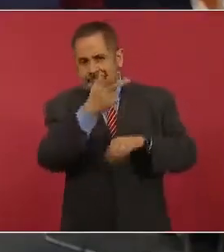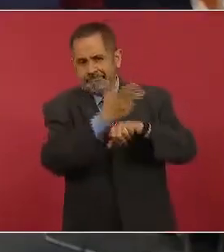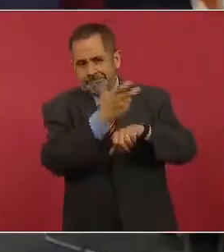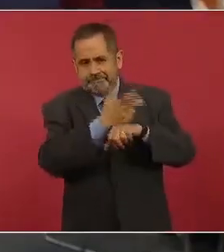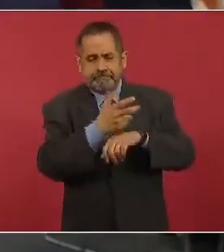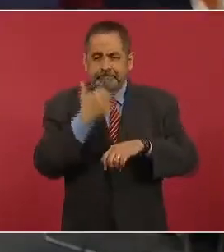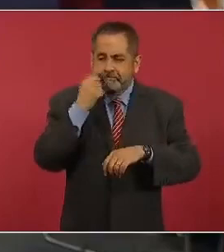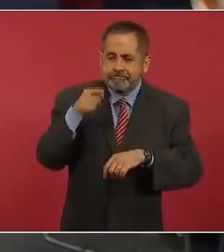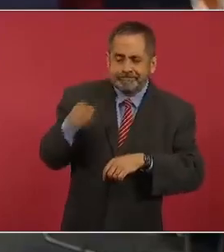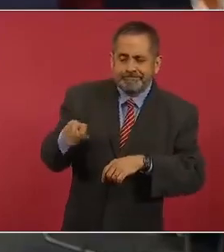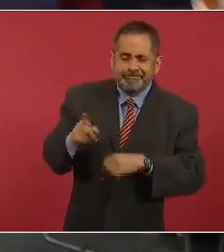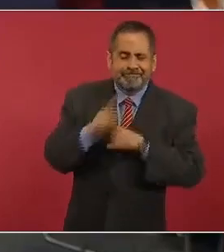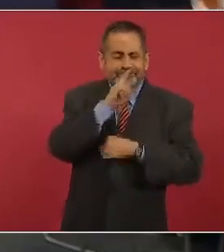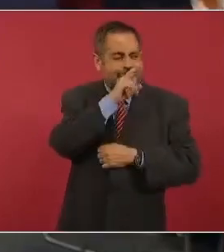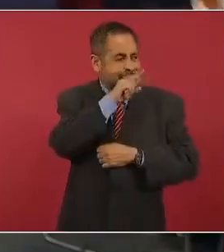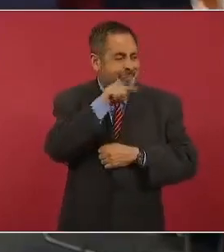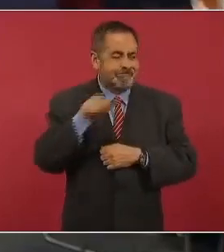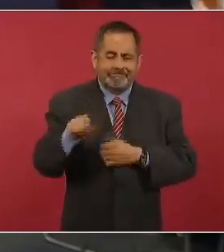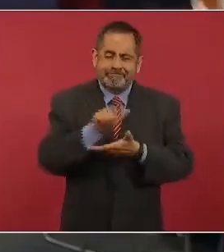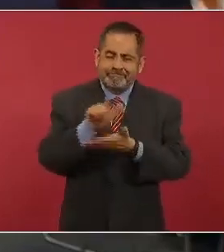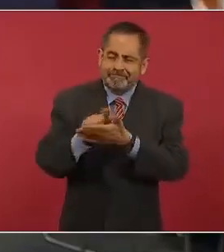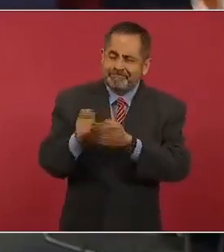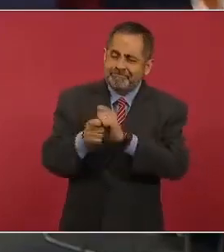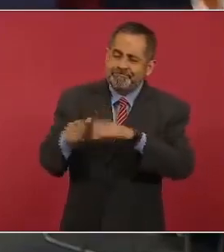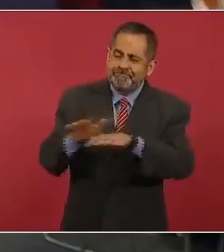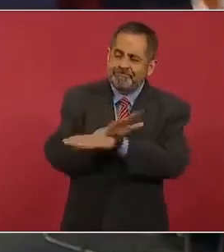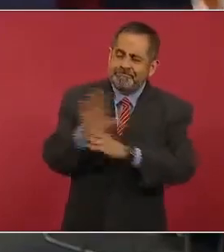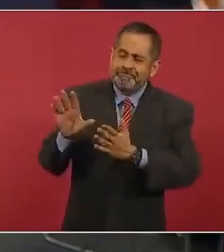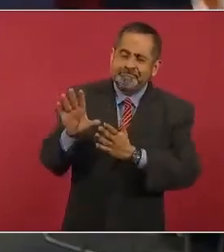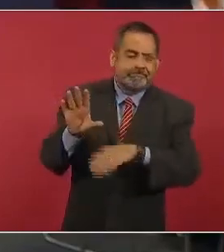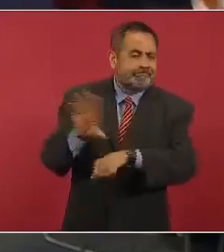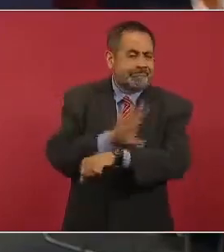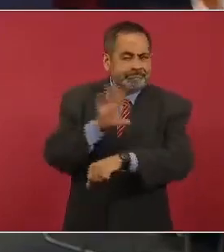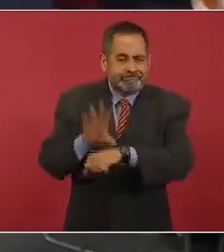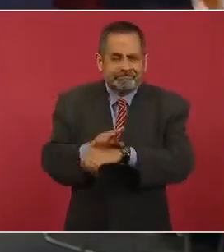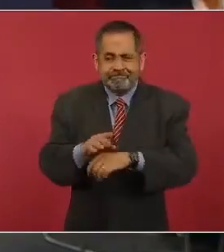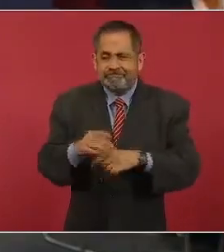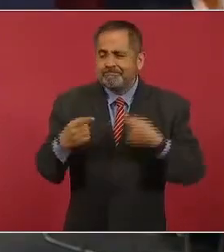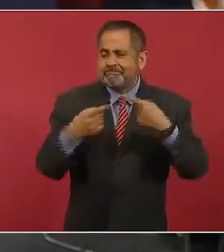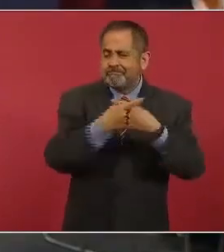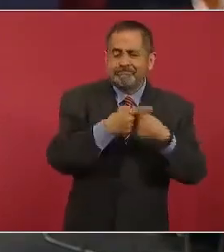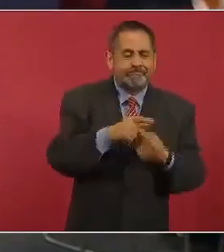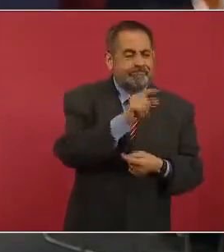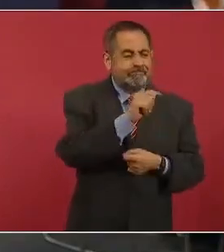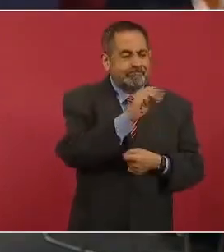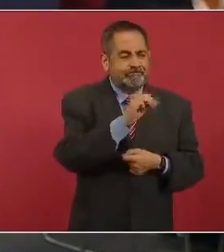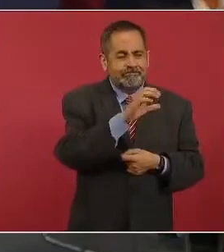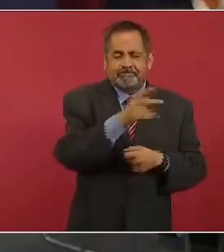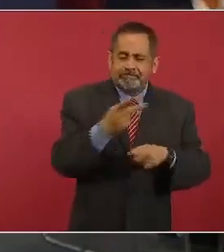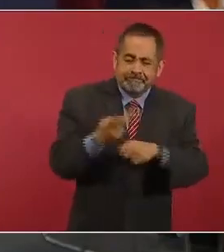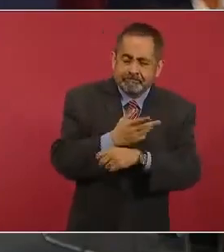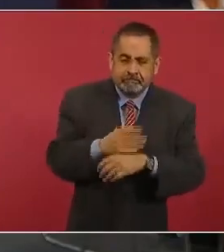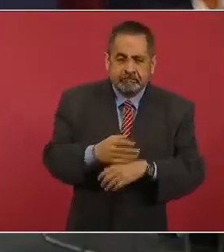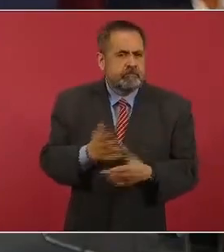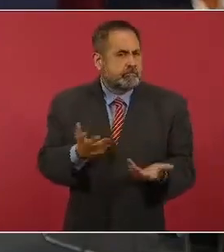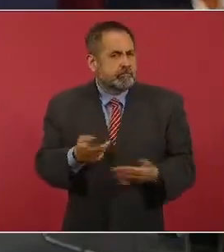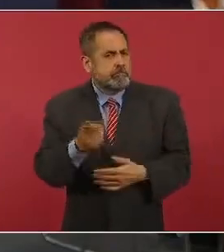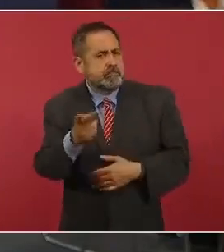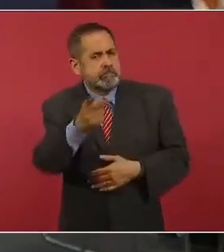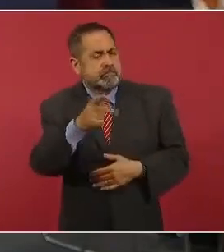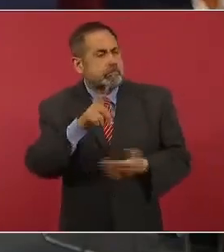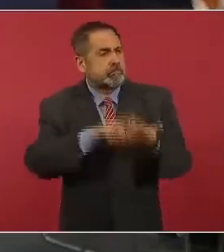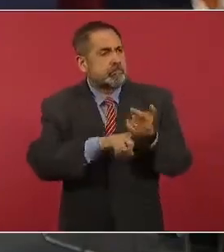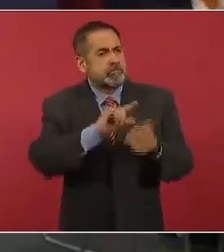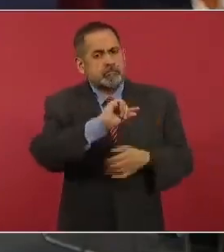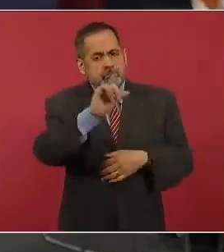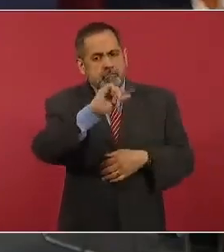por la reforma eléctrica y que afectara el tratado comercial, que afectara la competitividad. Yo quisiera preguntarle, ¿qué les han dicho los